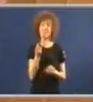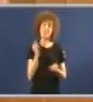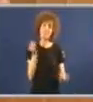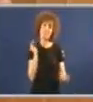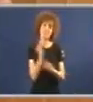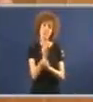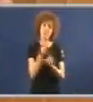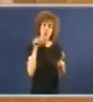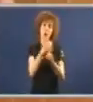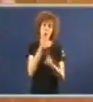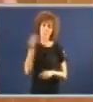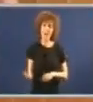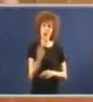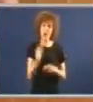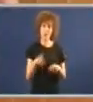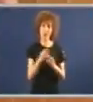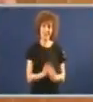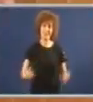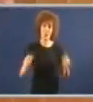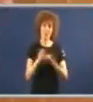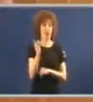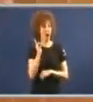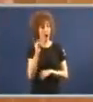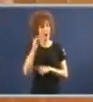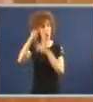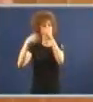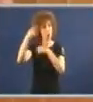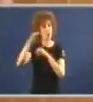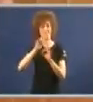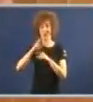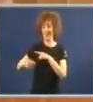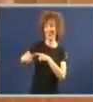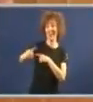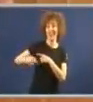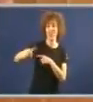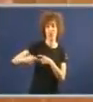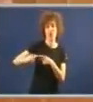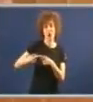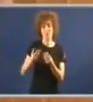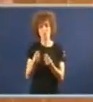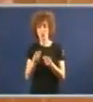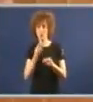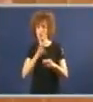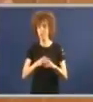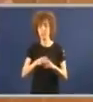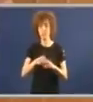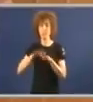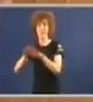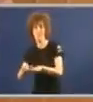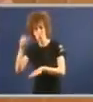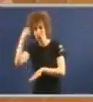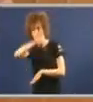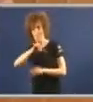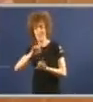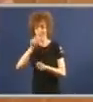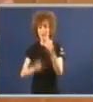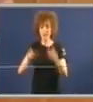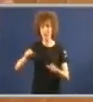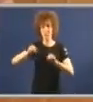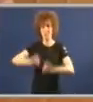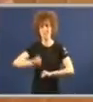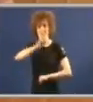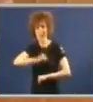igualdade. Existe unha cultura tradicional cun acusado sexismo dunha poboación envellecida e de